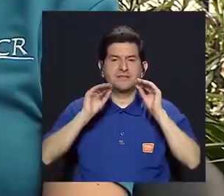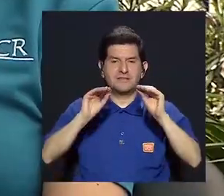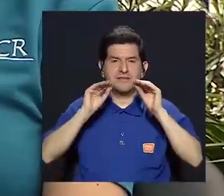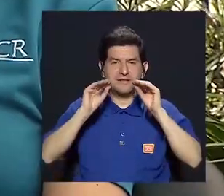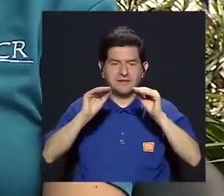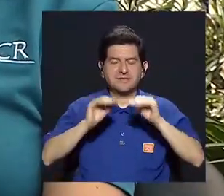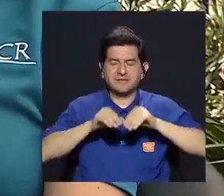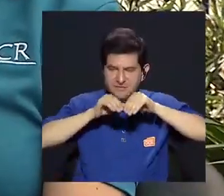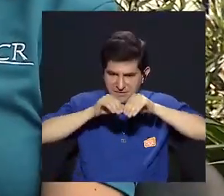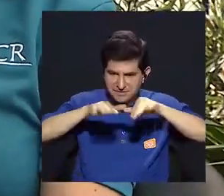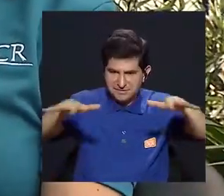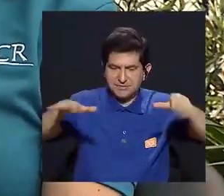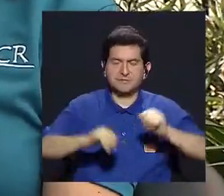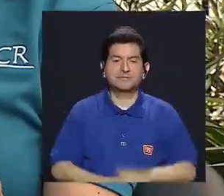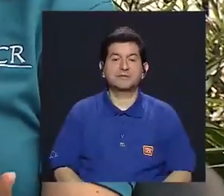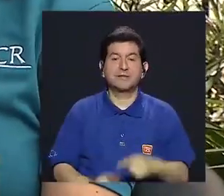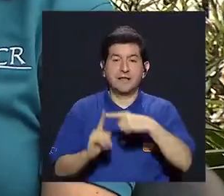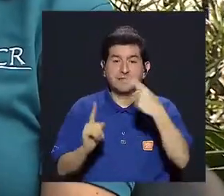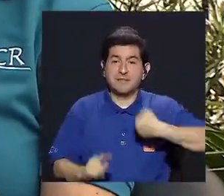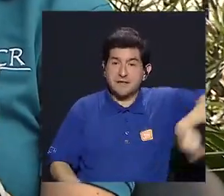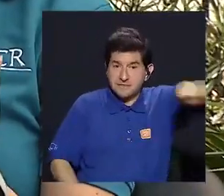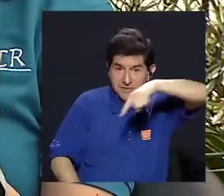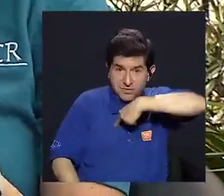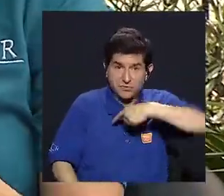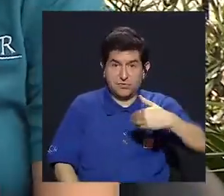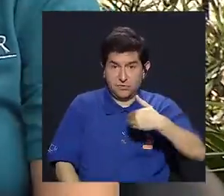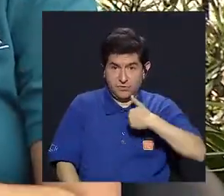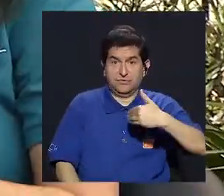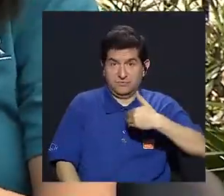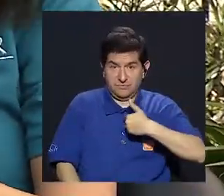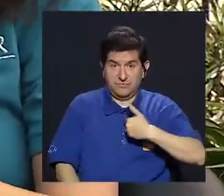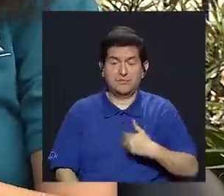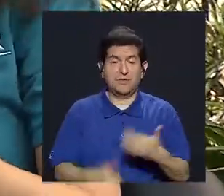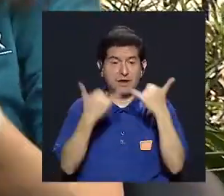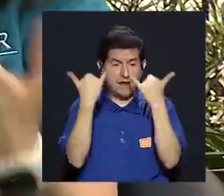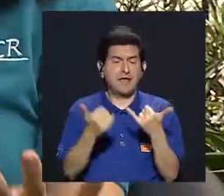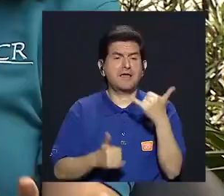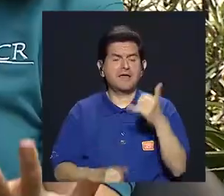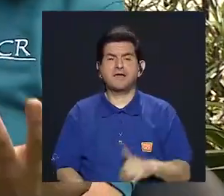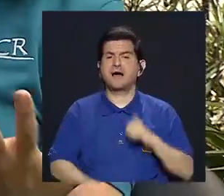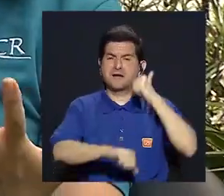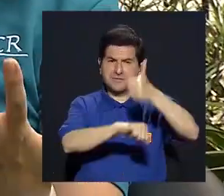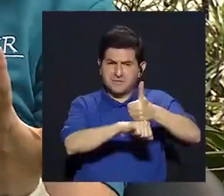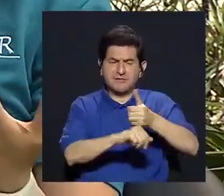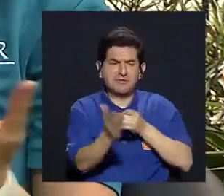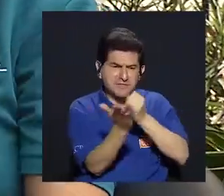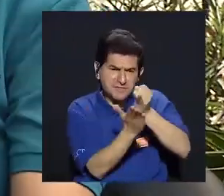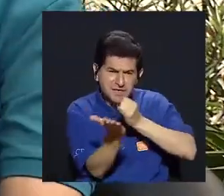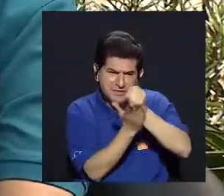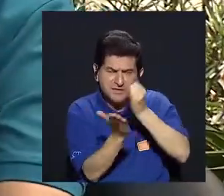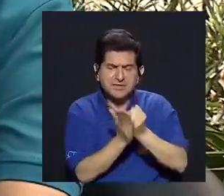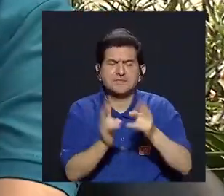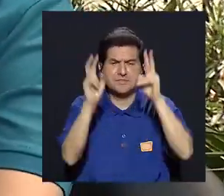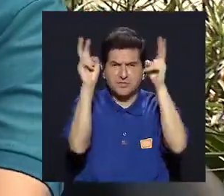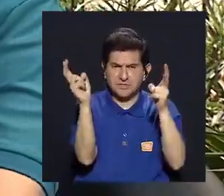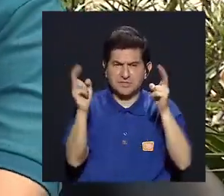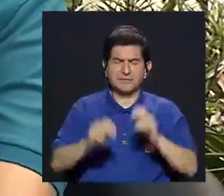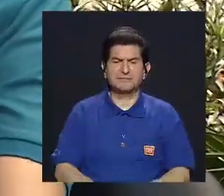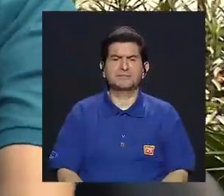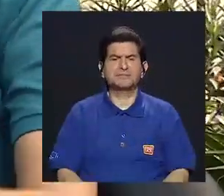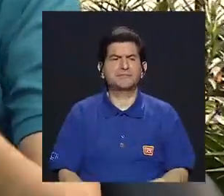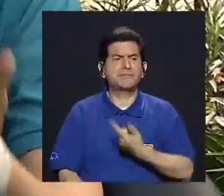entonces qué significa que a partir de lo que nosotros tenemos por ahí hemos podido crear a partir de investigación en el tema